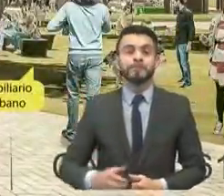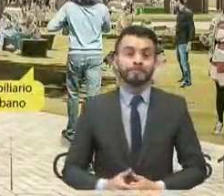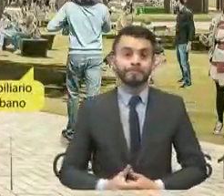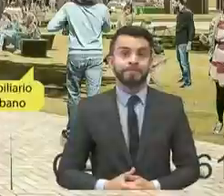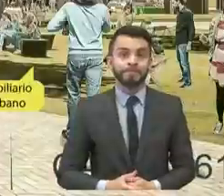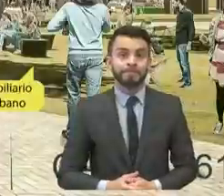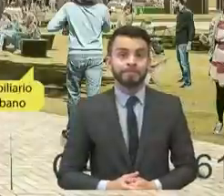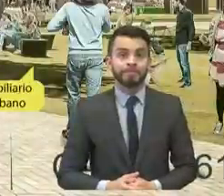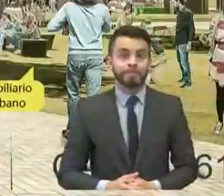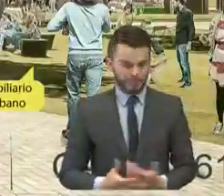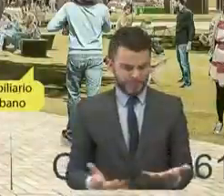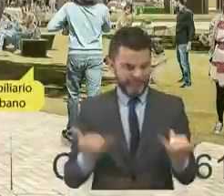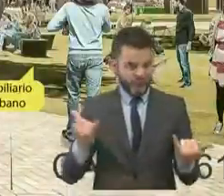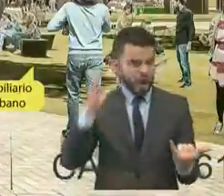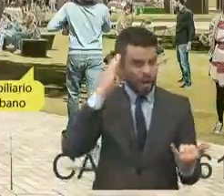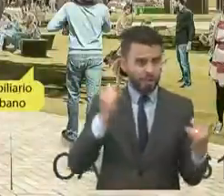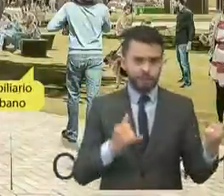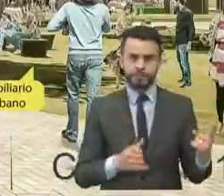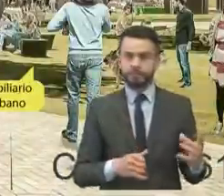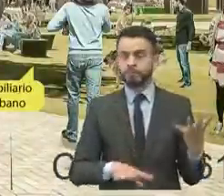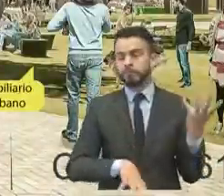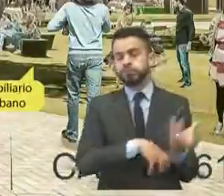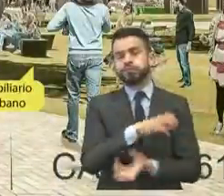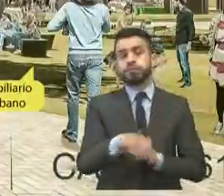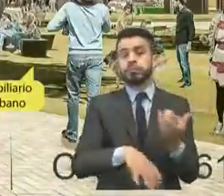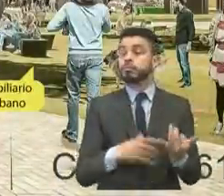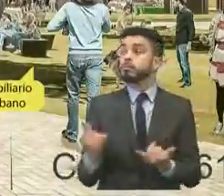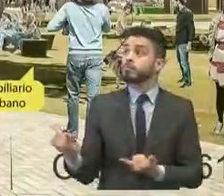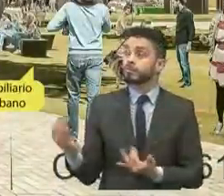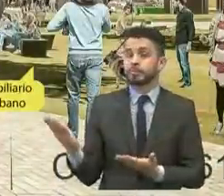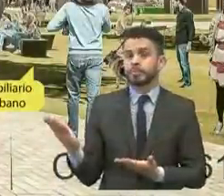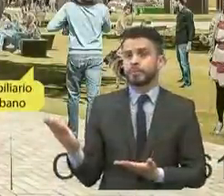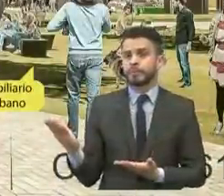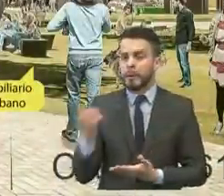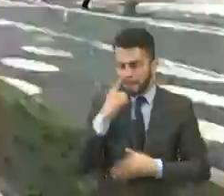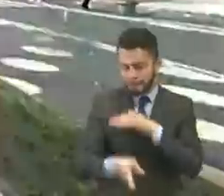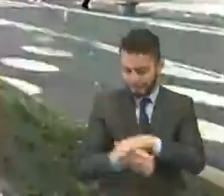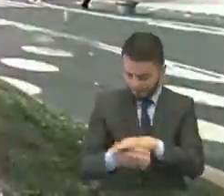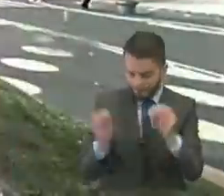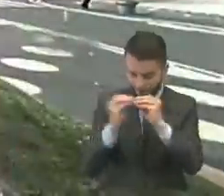Nada que ver con lo que tenemos hoy. Sigamos avanzando.